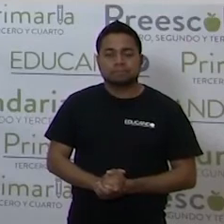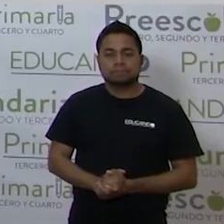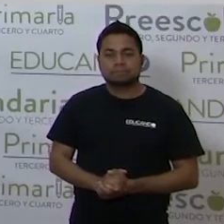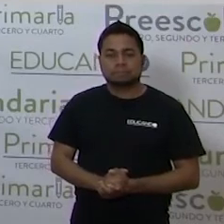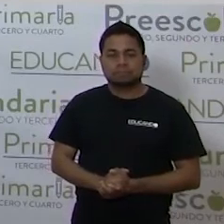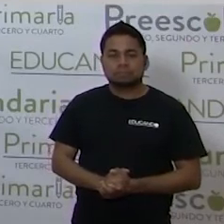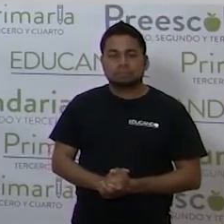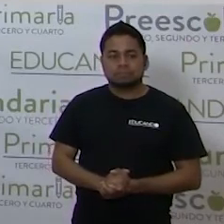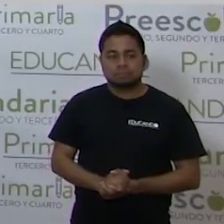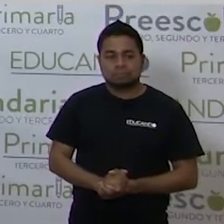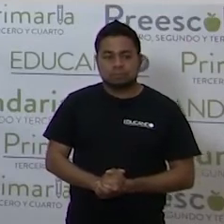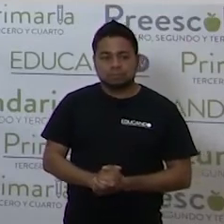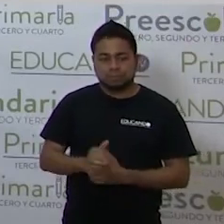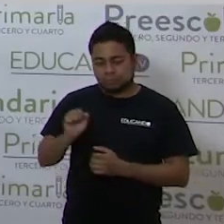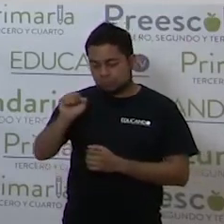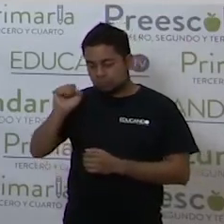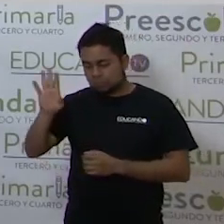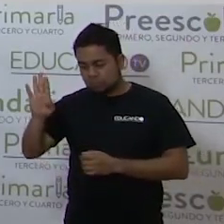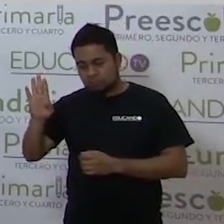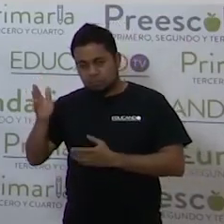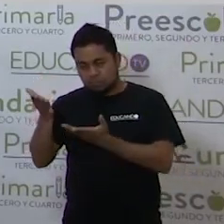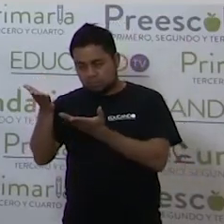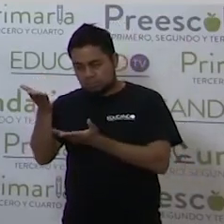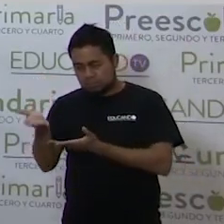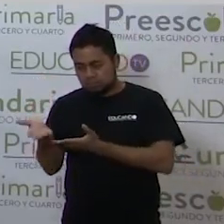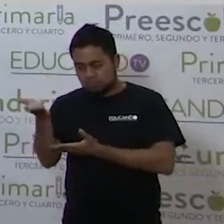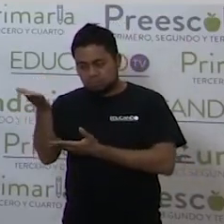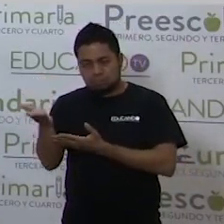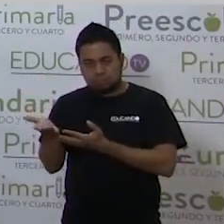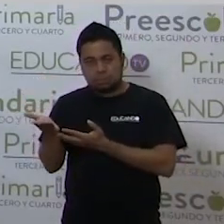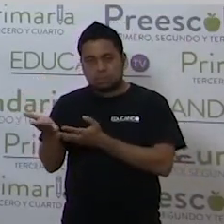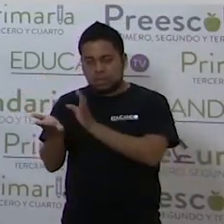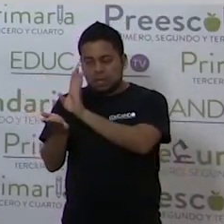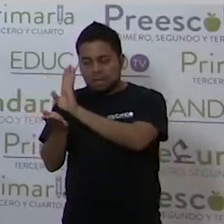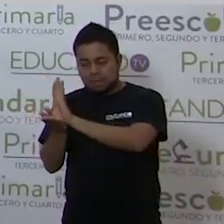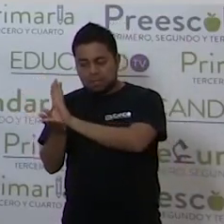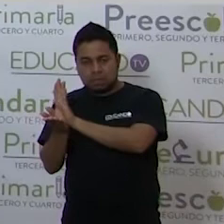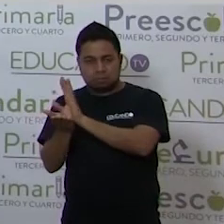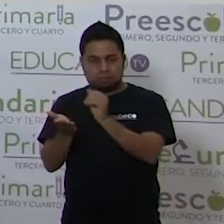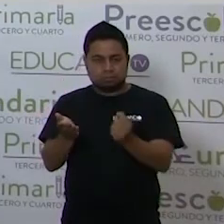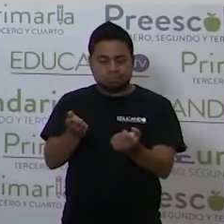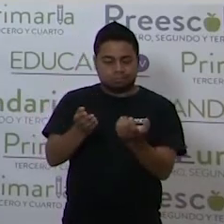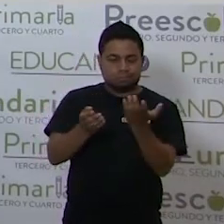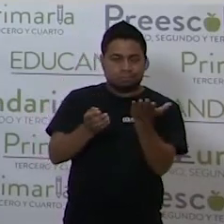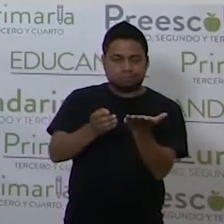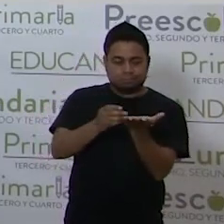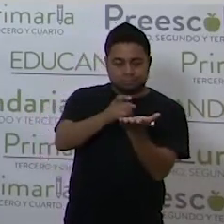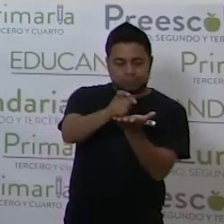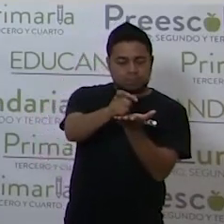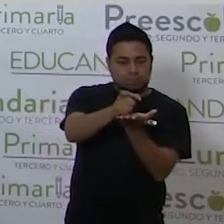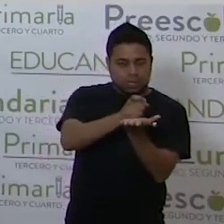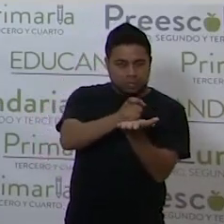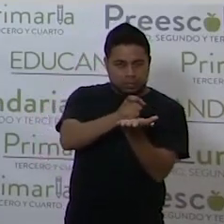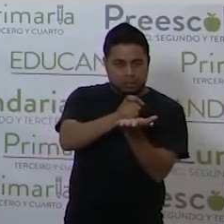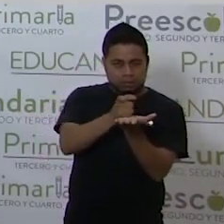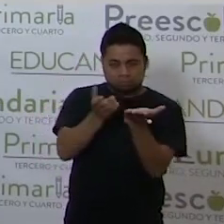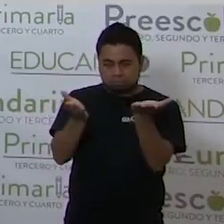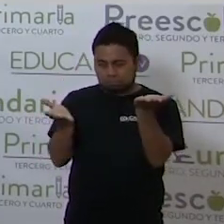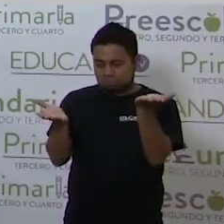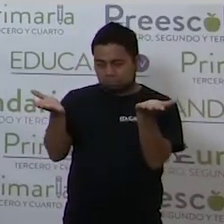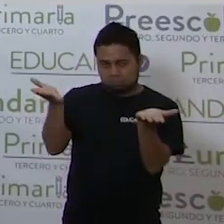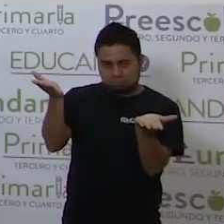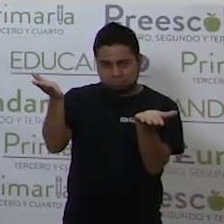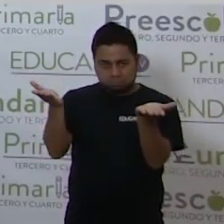en el segundo miembro y que tenemos a x en el primer miembro y